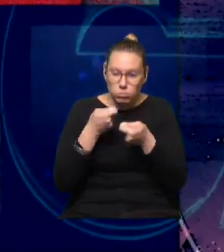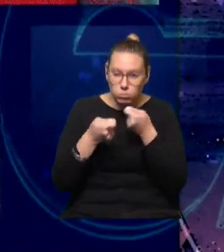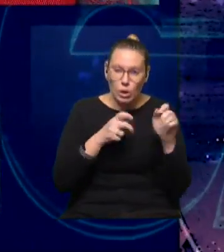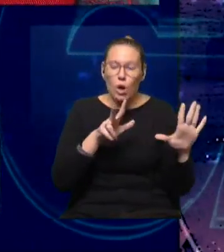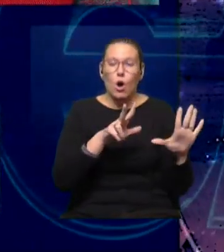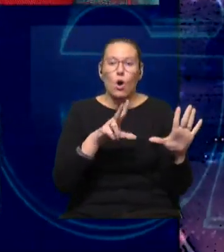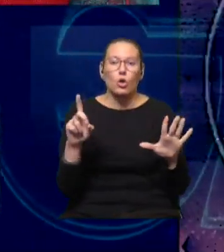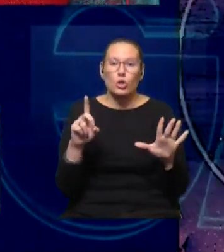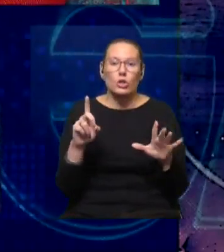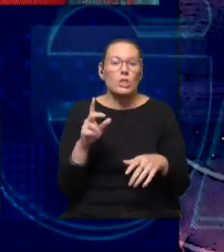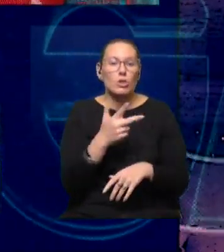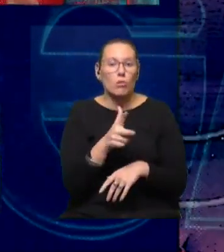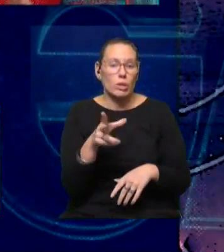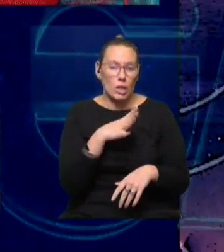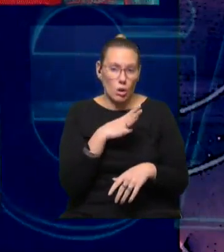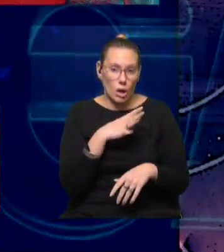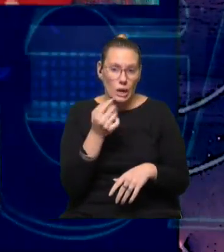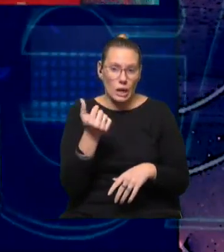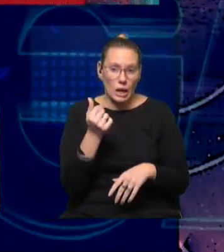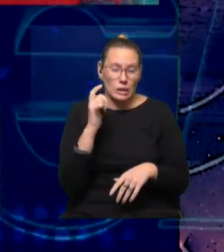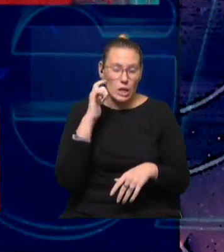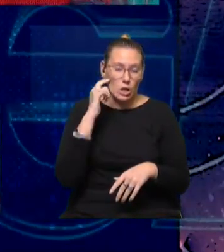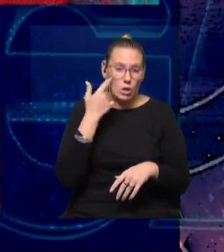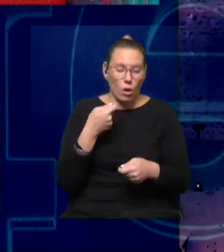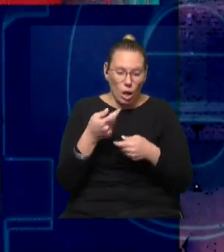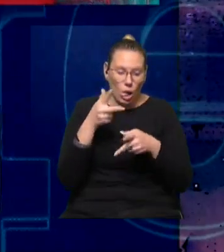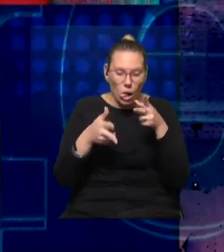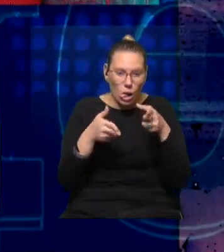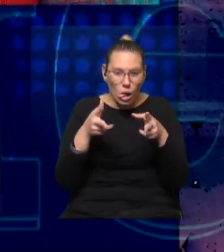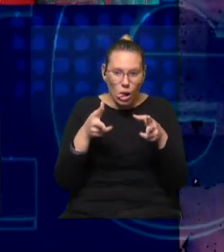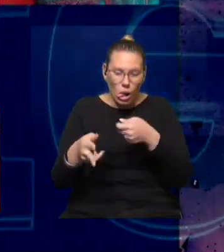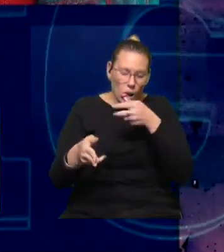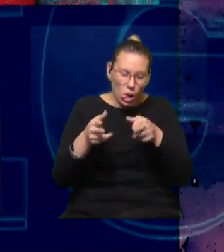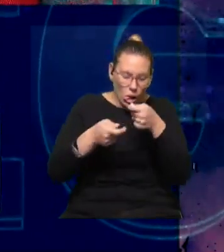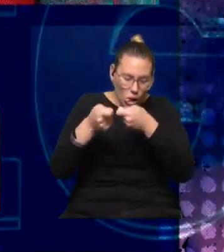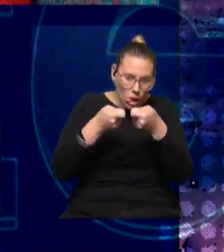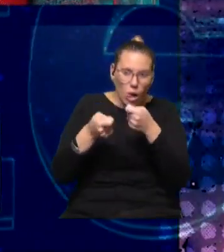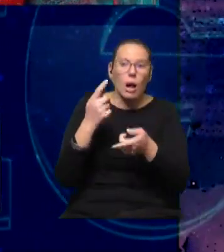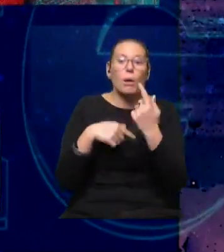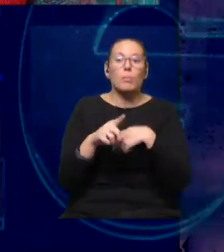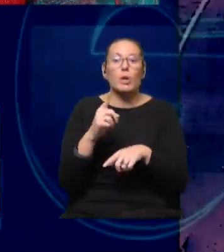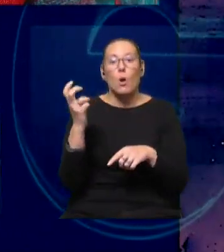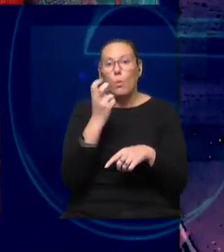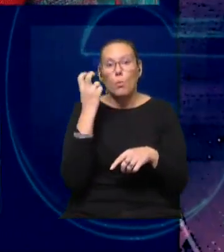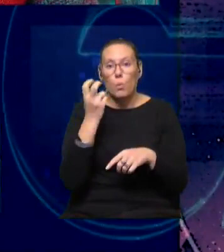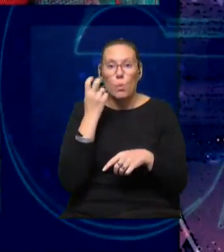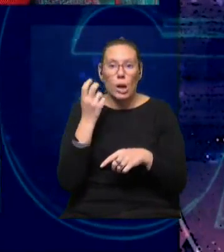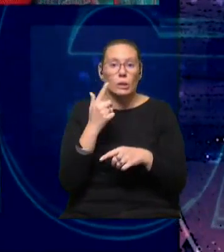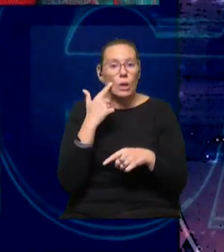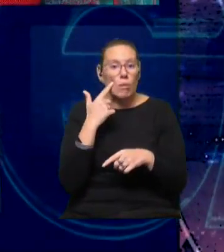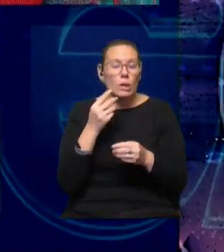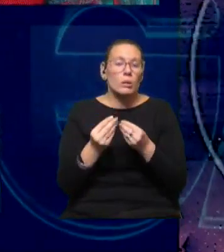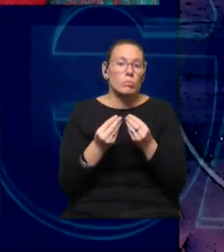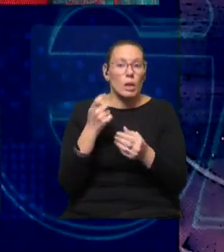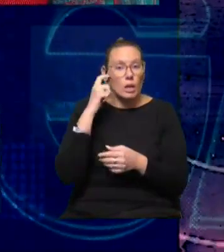tengo el día de hoy casi vuelvo loca editando pero bueno buscando esa línea y